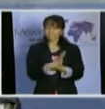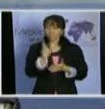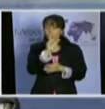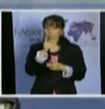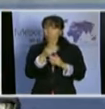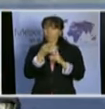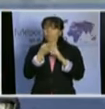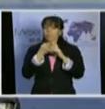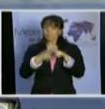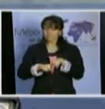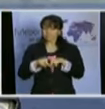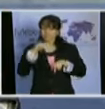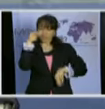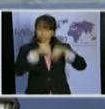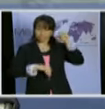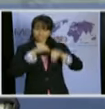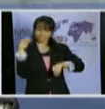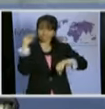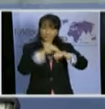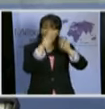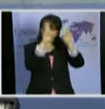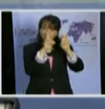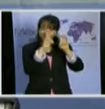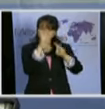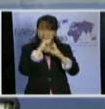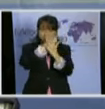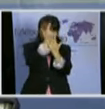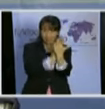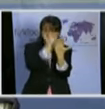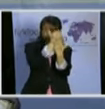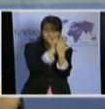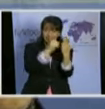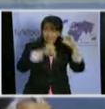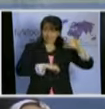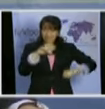algunas breves reflexiones que hemos venido